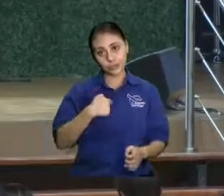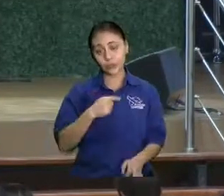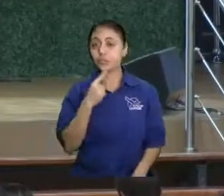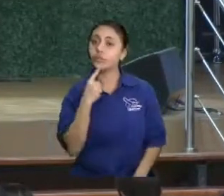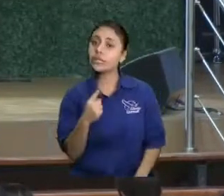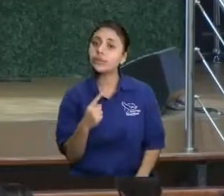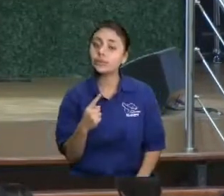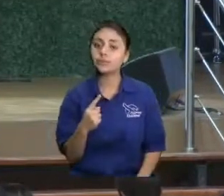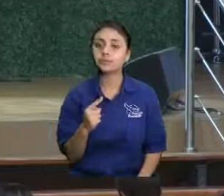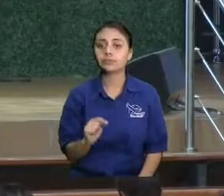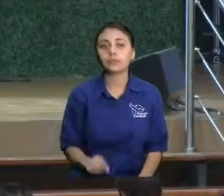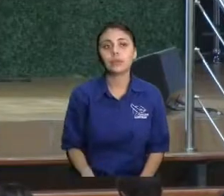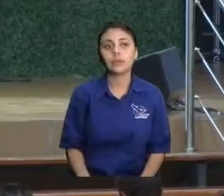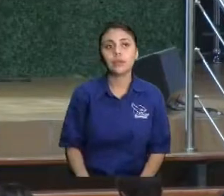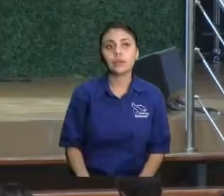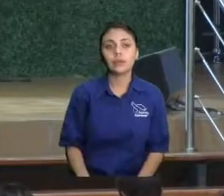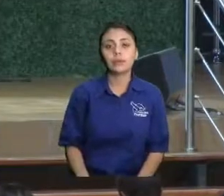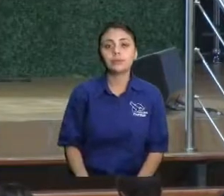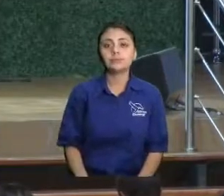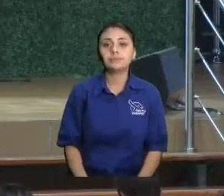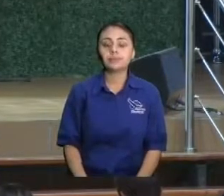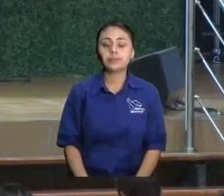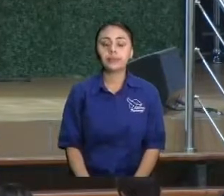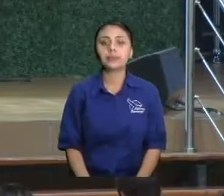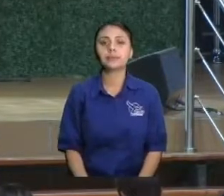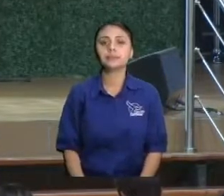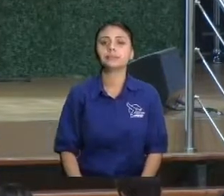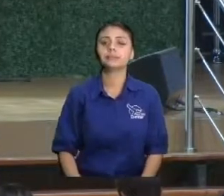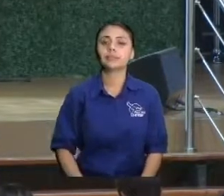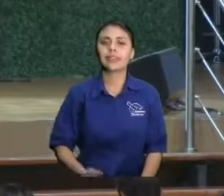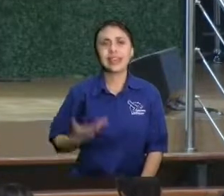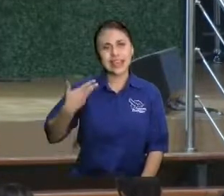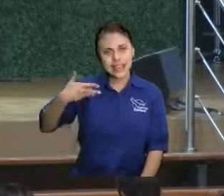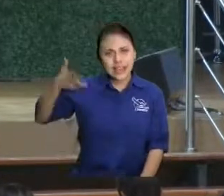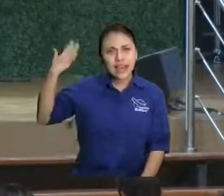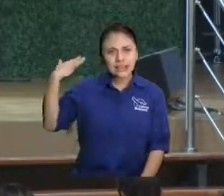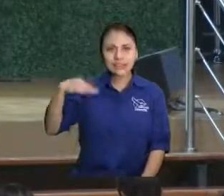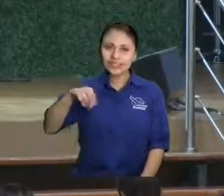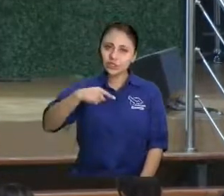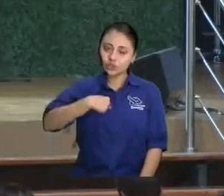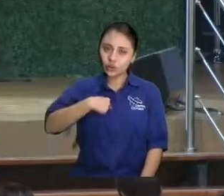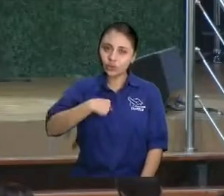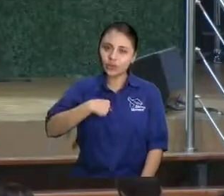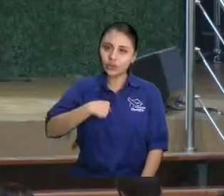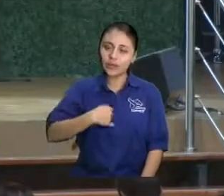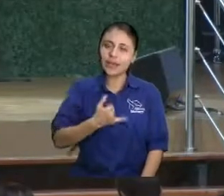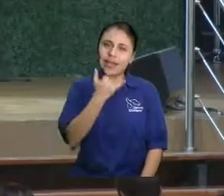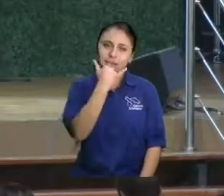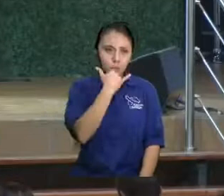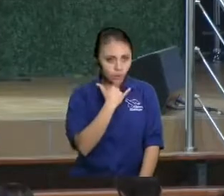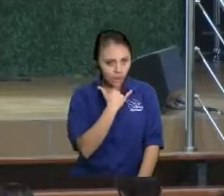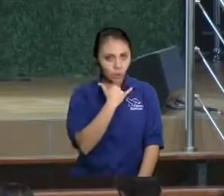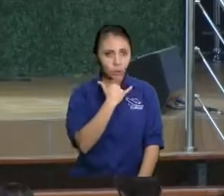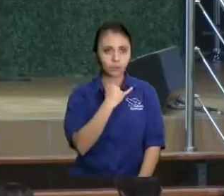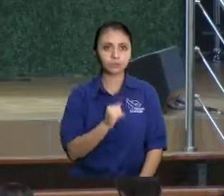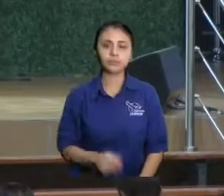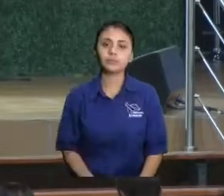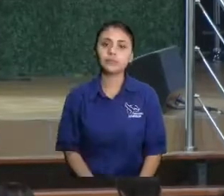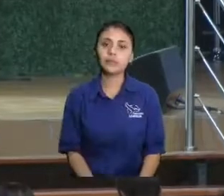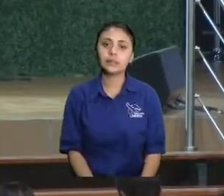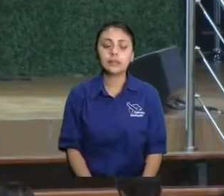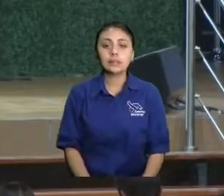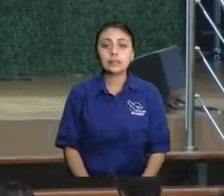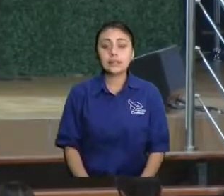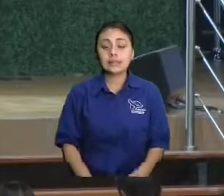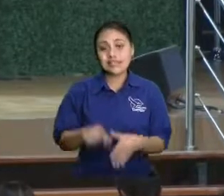no creo, antes sí lo creía y estaba equivocado y pido perdón porque incluso algunas veces lo dije, que